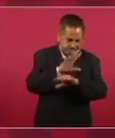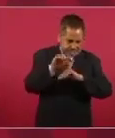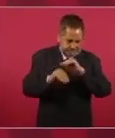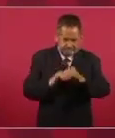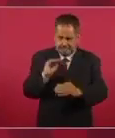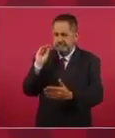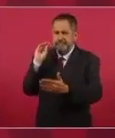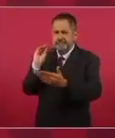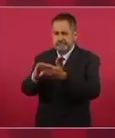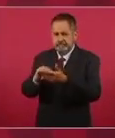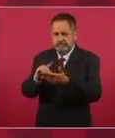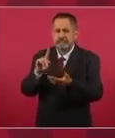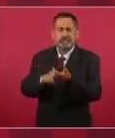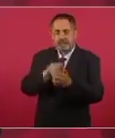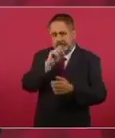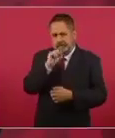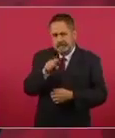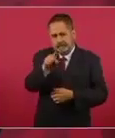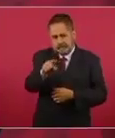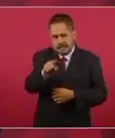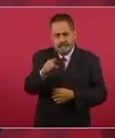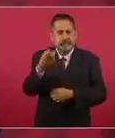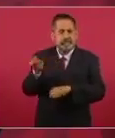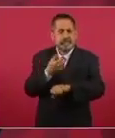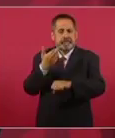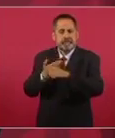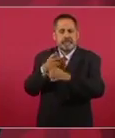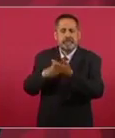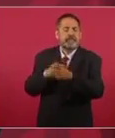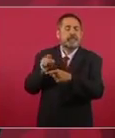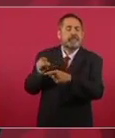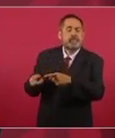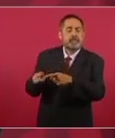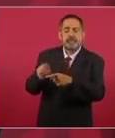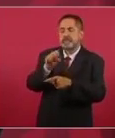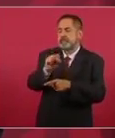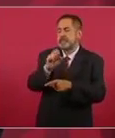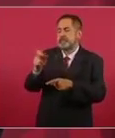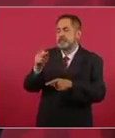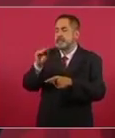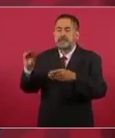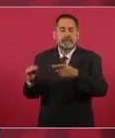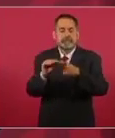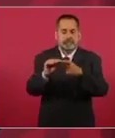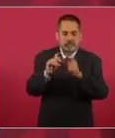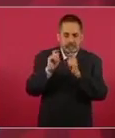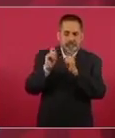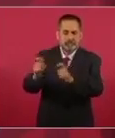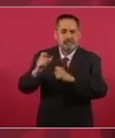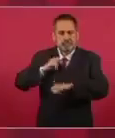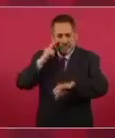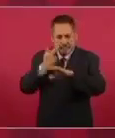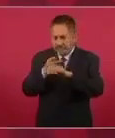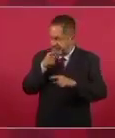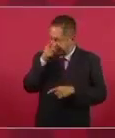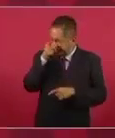incluir a la Secretaría de Seguridad Pública esta función especial